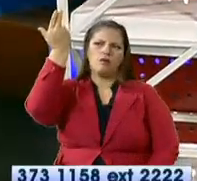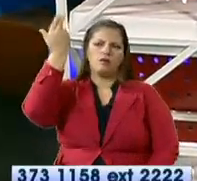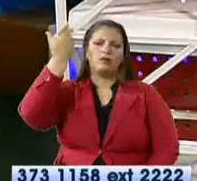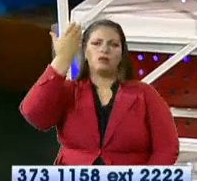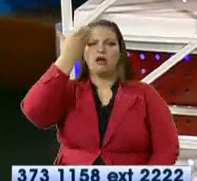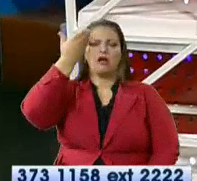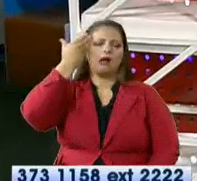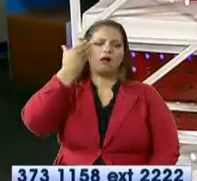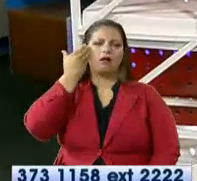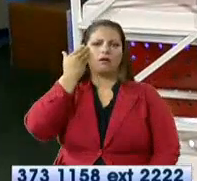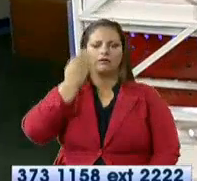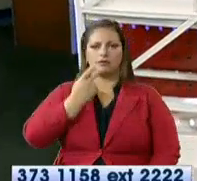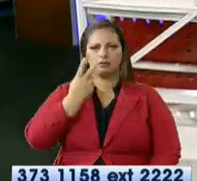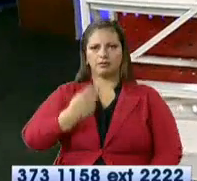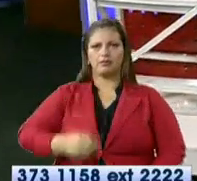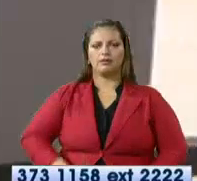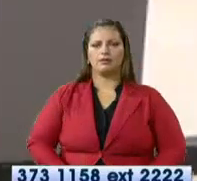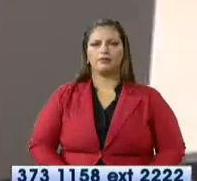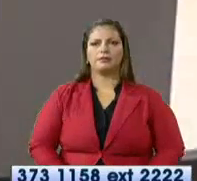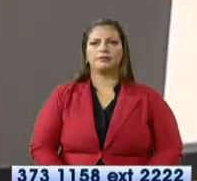veamos.